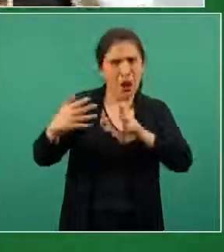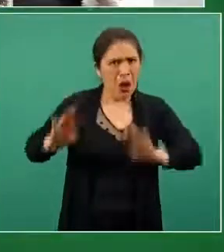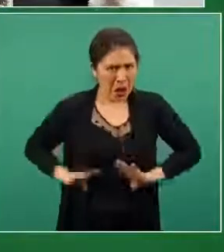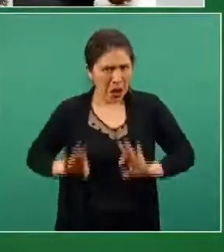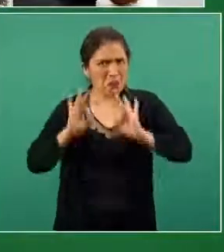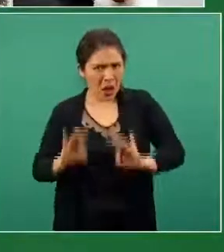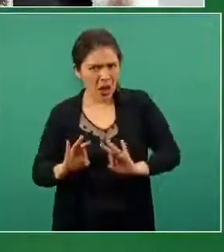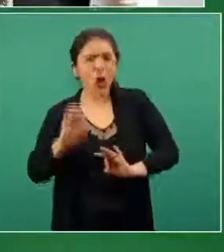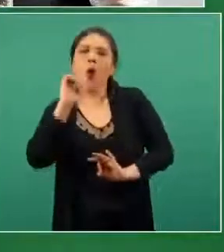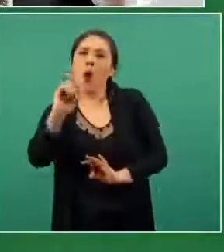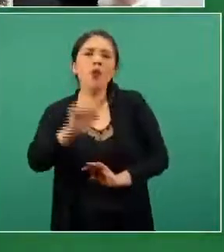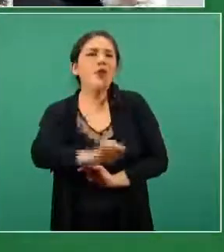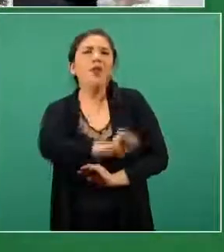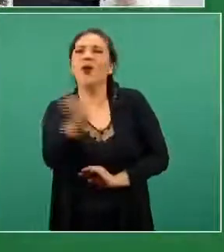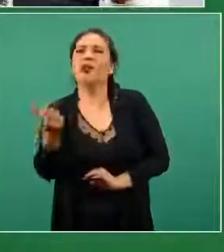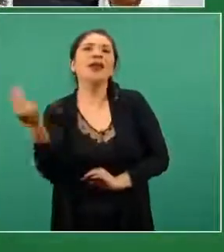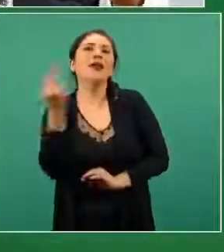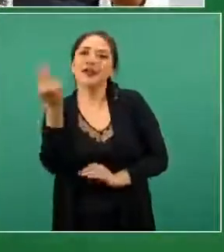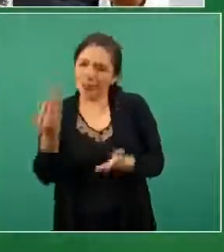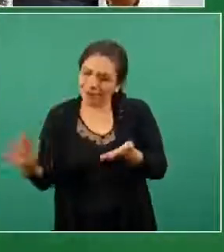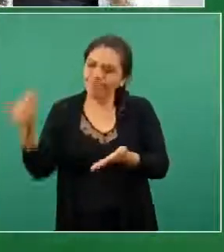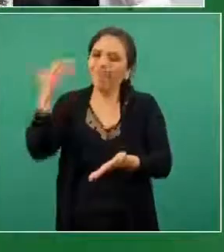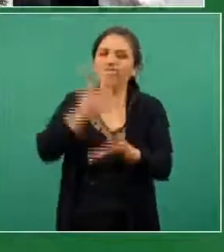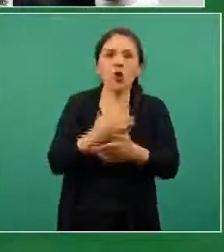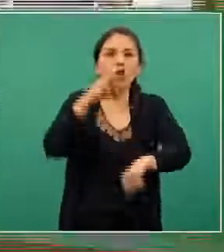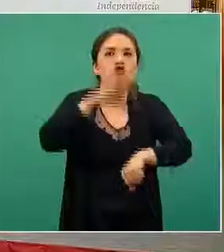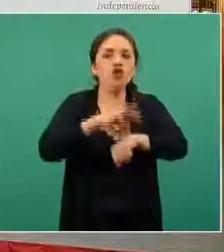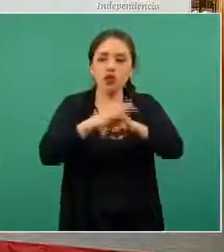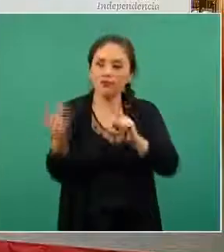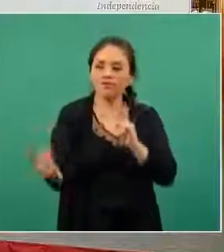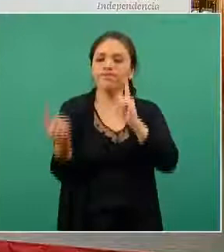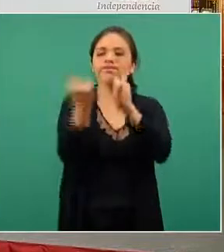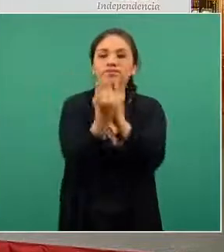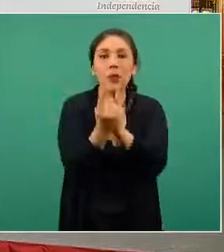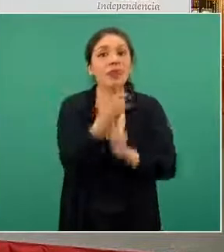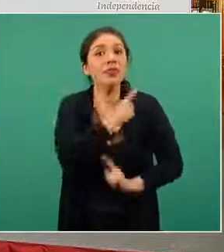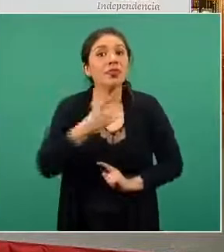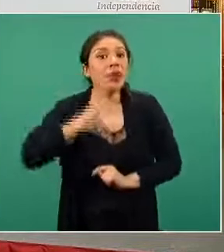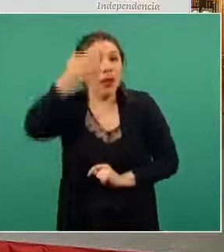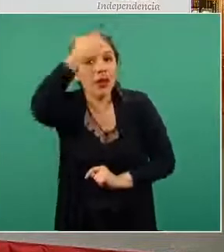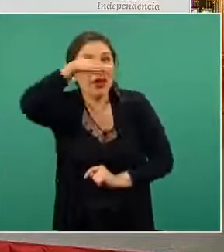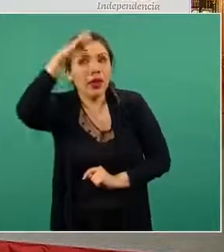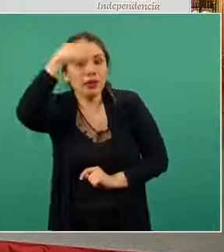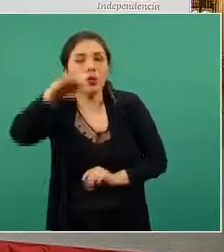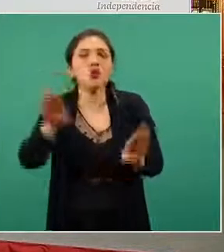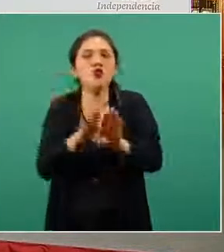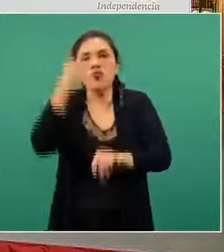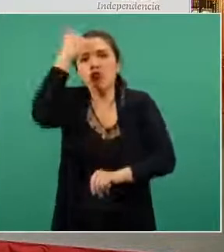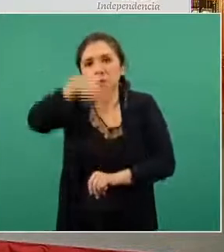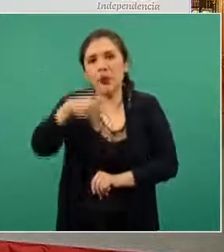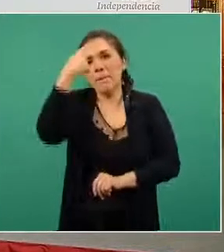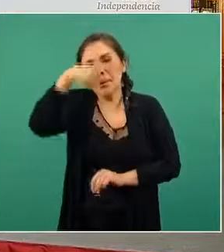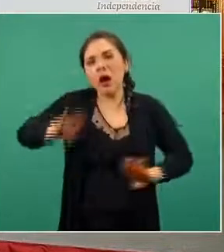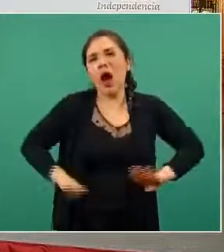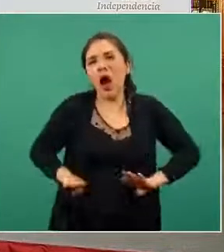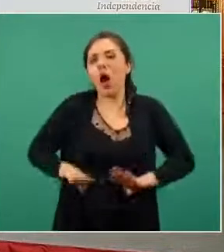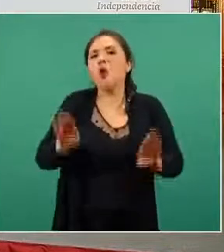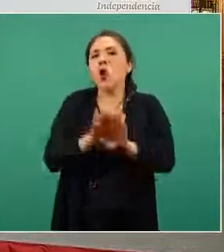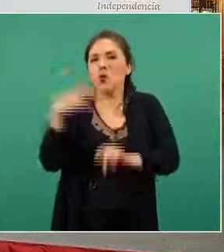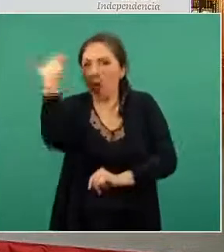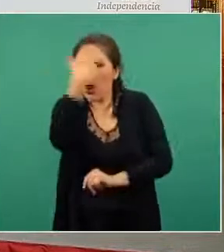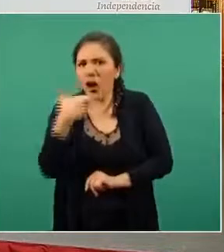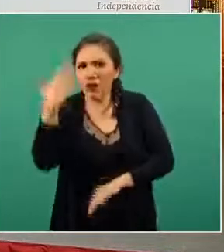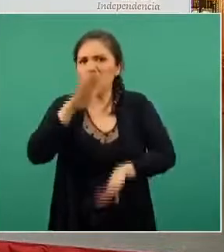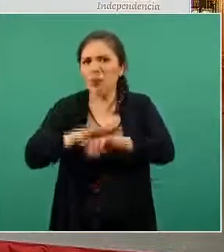y cuáles pacientitos tienen que estar con nosotros de manera física para que puedan ser sujetos a todo lo que es una